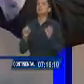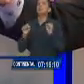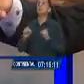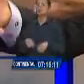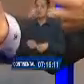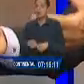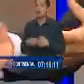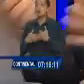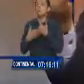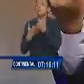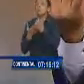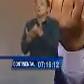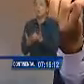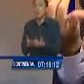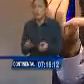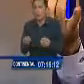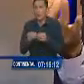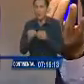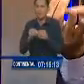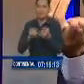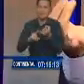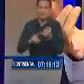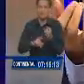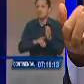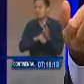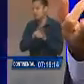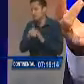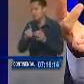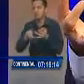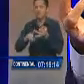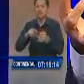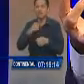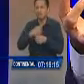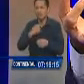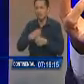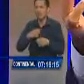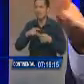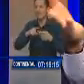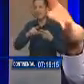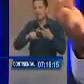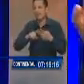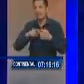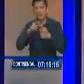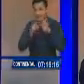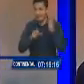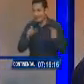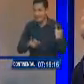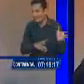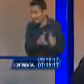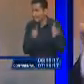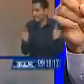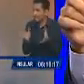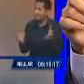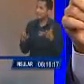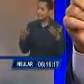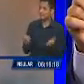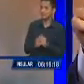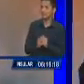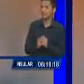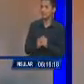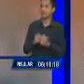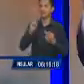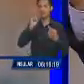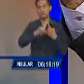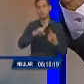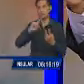utilizado para generar desarrollo, empleo, riqueza. De manera que aquí hay dos puntos.